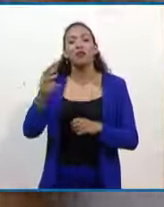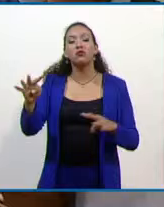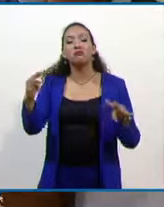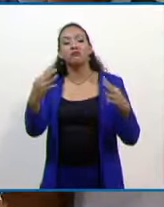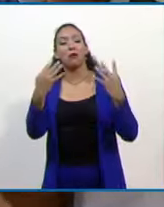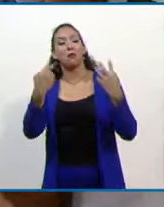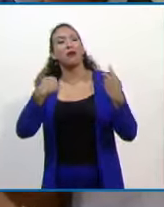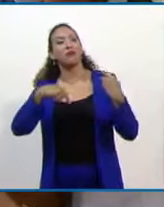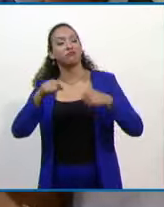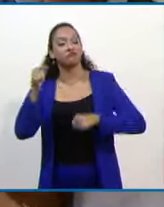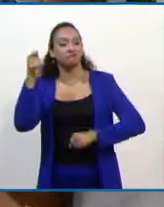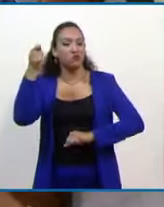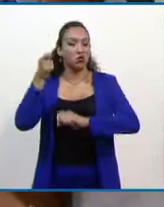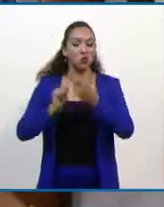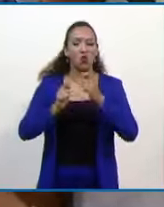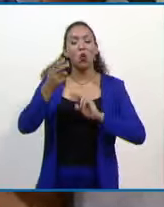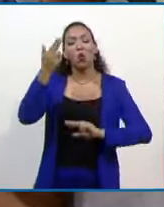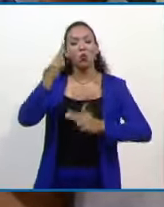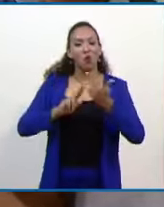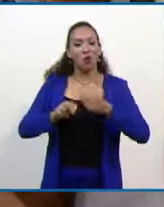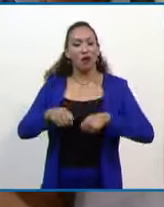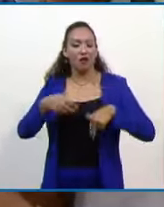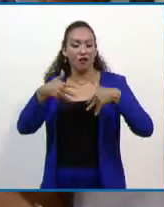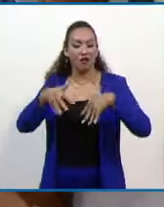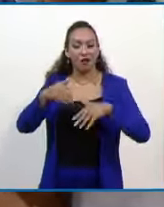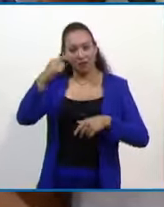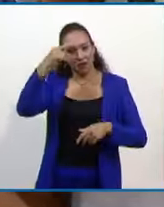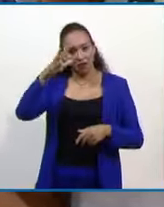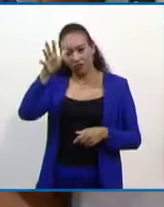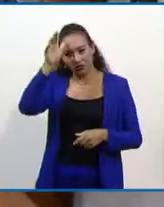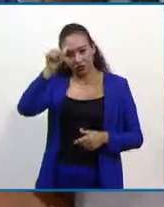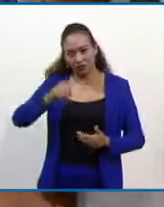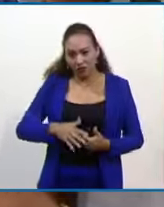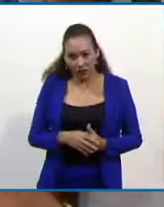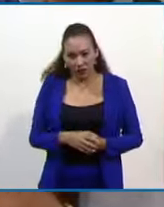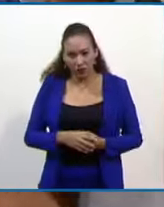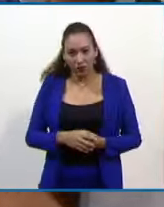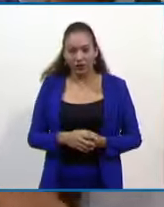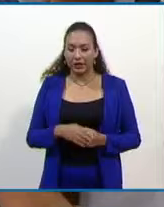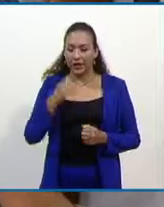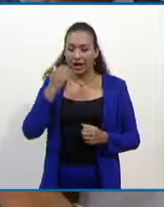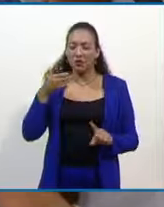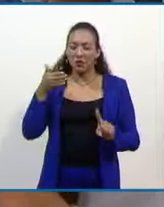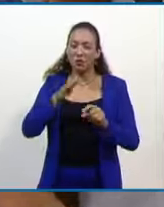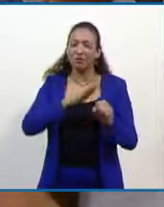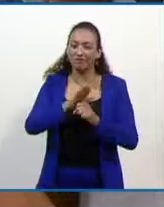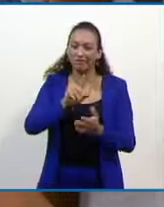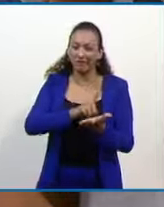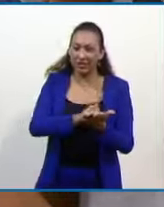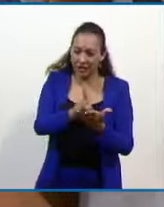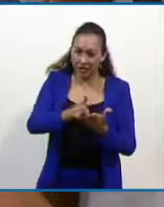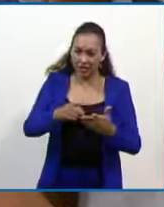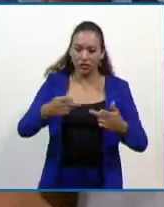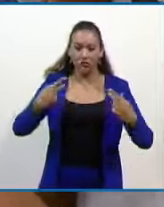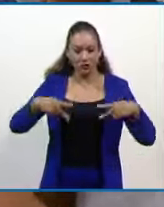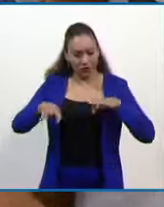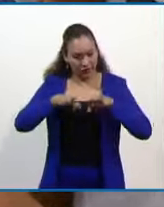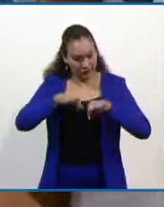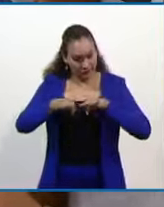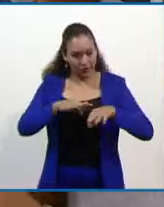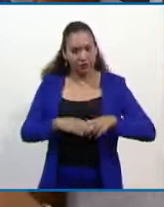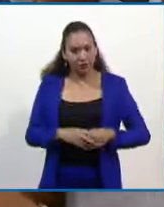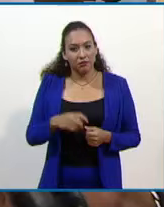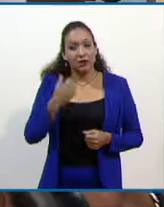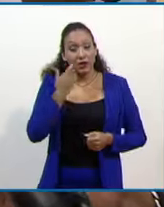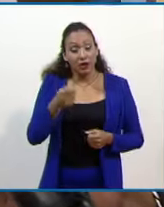afuera. No, hemos escuchado en los diálogos que los derechos laborales se van a respetar, no es así y tenemos que estar unidos para precisamente defender